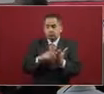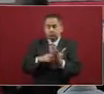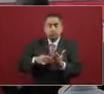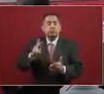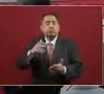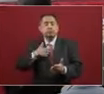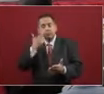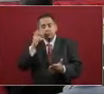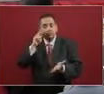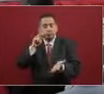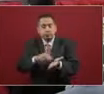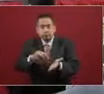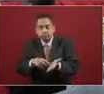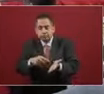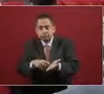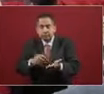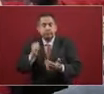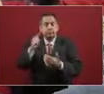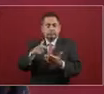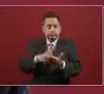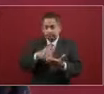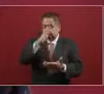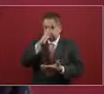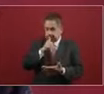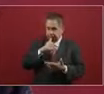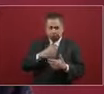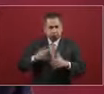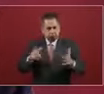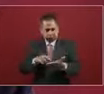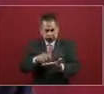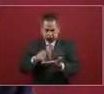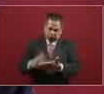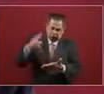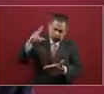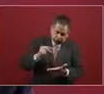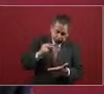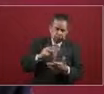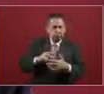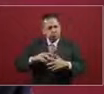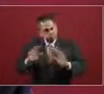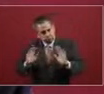hay un impedimento tajante